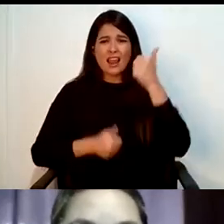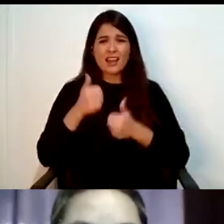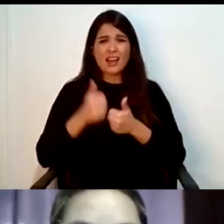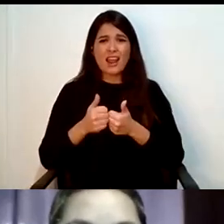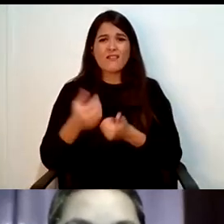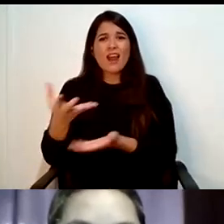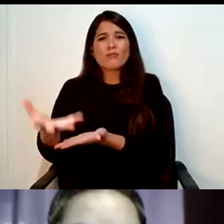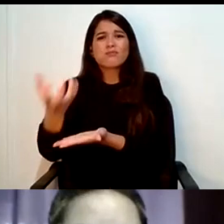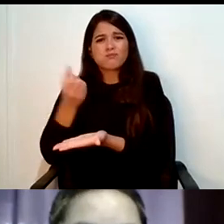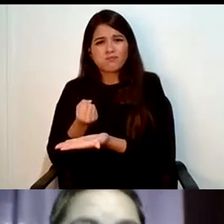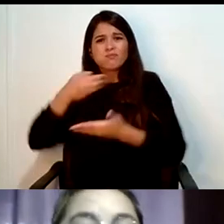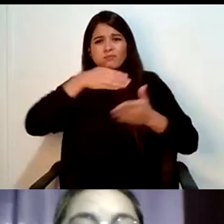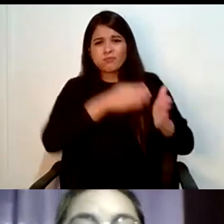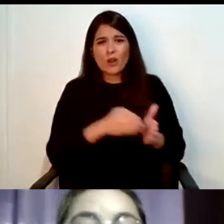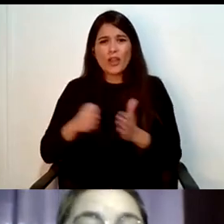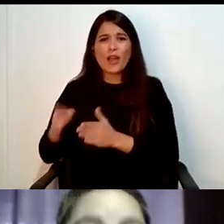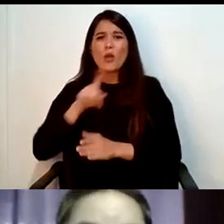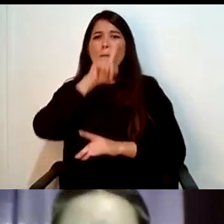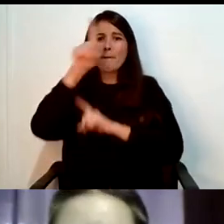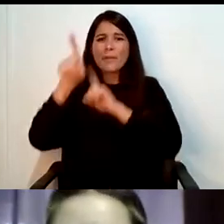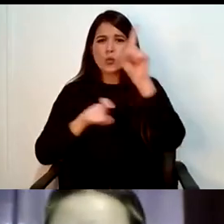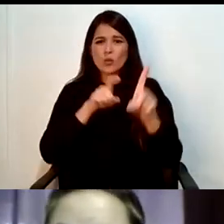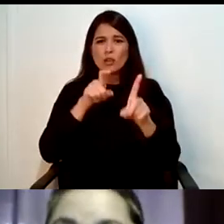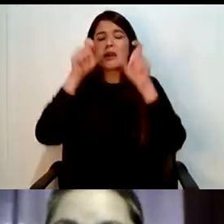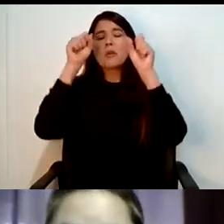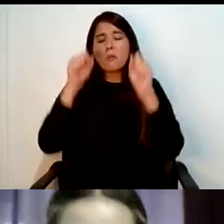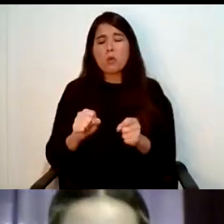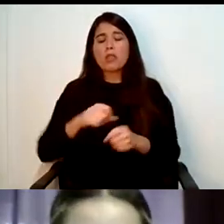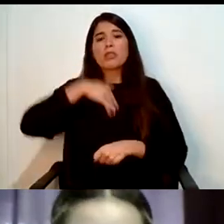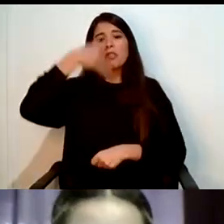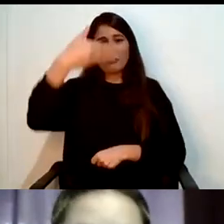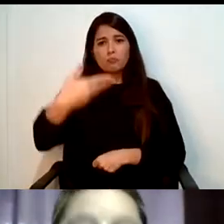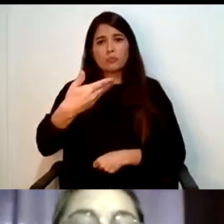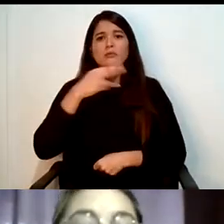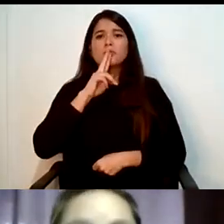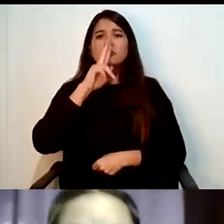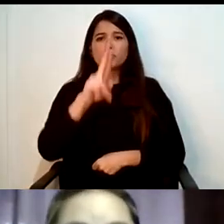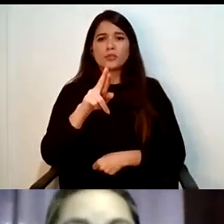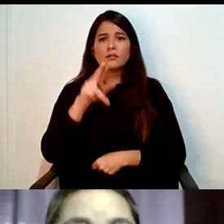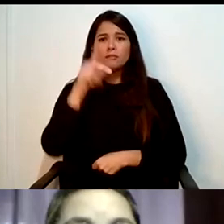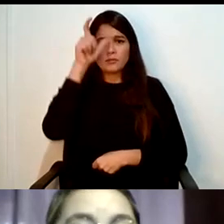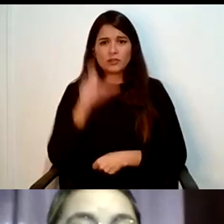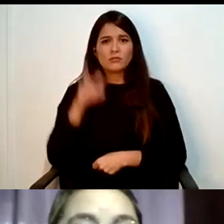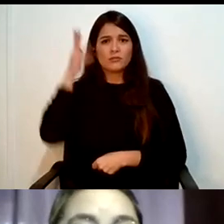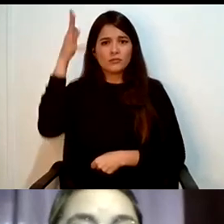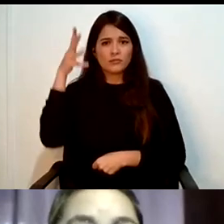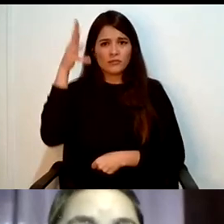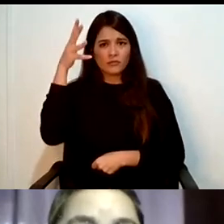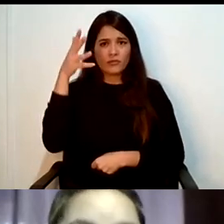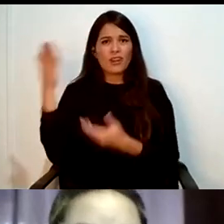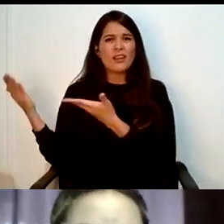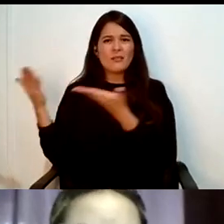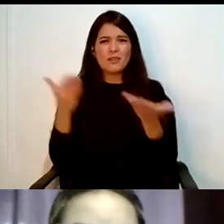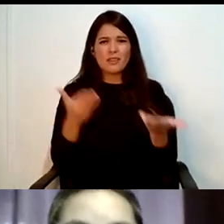y organizando sus preguntas para que puedan ser respondidas por la conferencista. Invitamos a la académica María